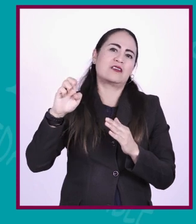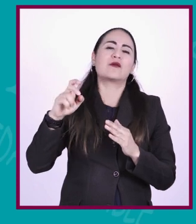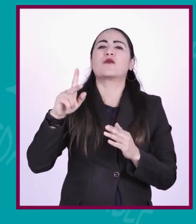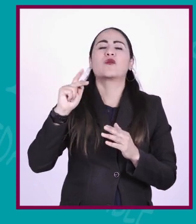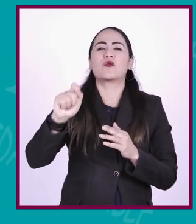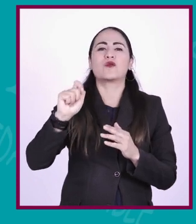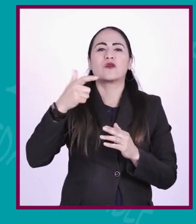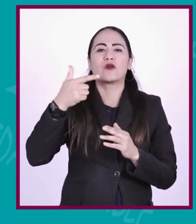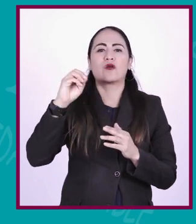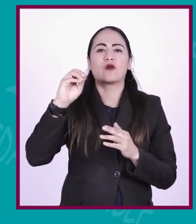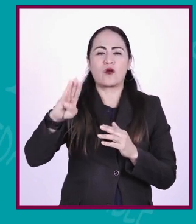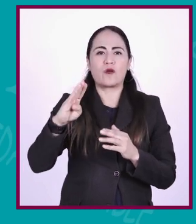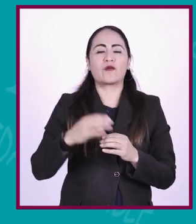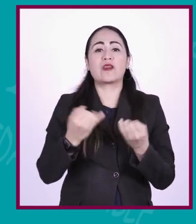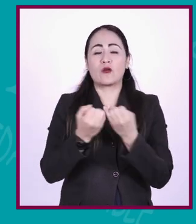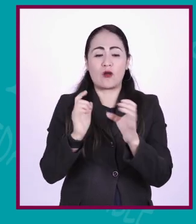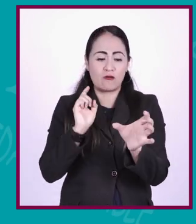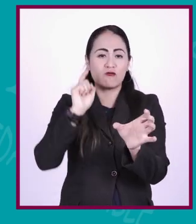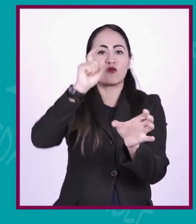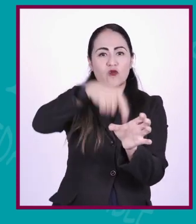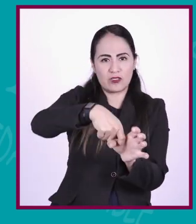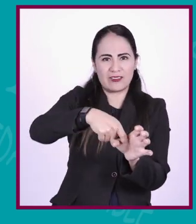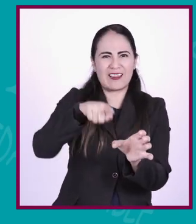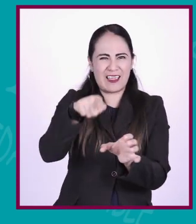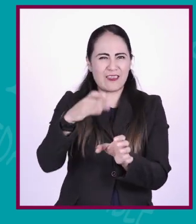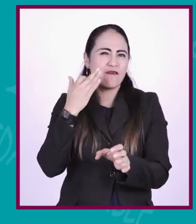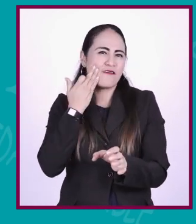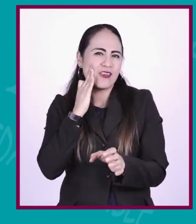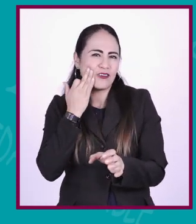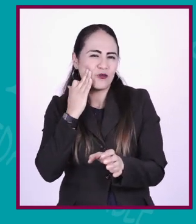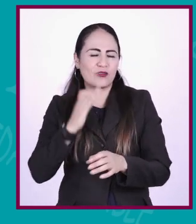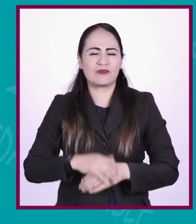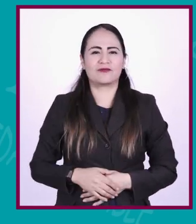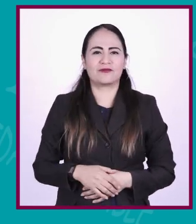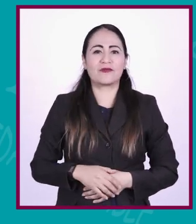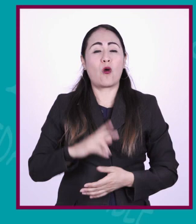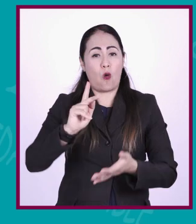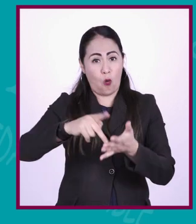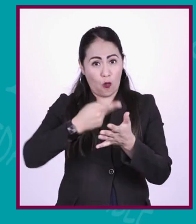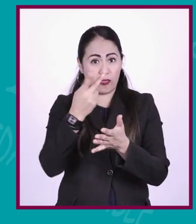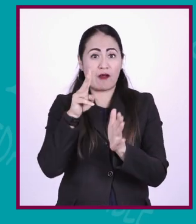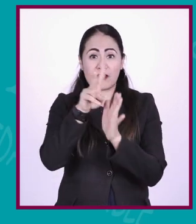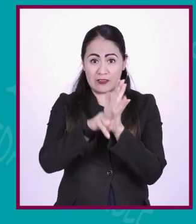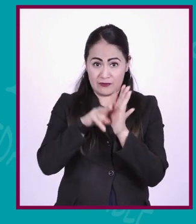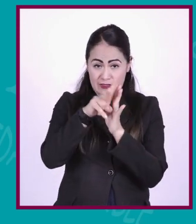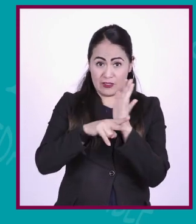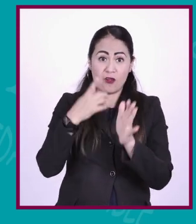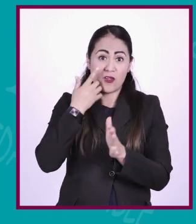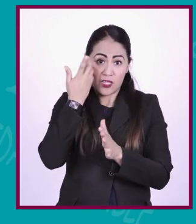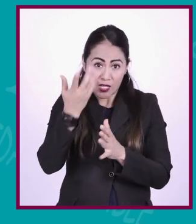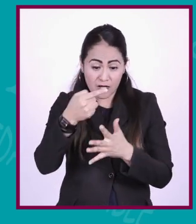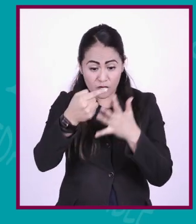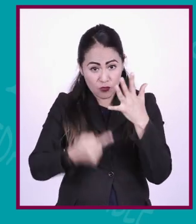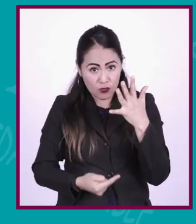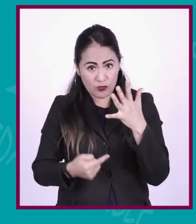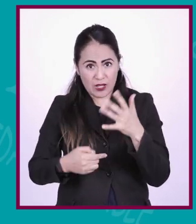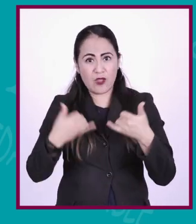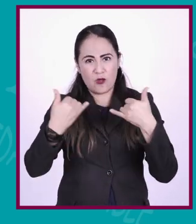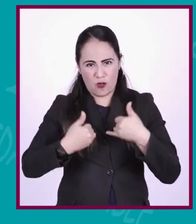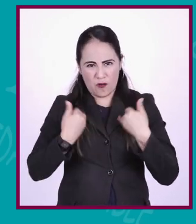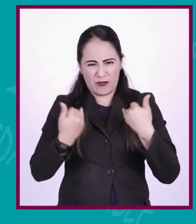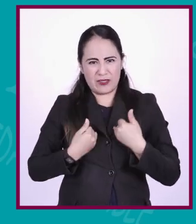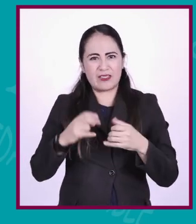jovenesencasa.c.gov.mx y únete a la comunidad de Jóvenes en Casa en Facebook. Y para volver a ver este programa y otros de Jóvenes